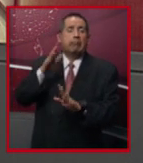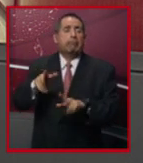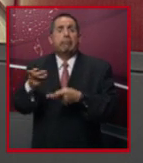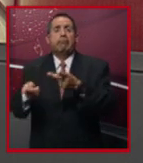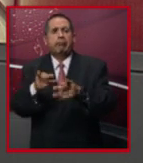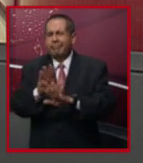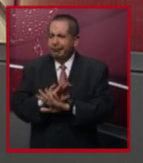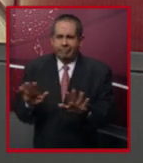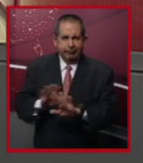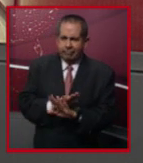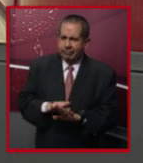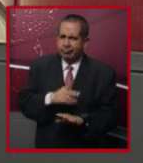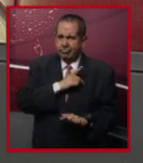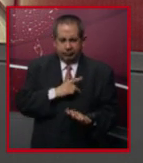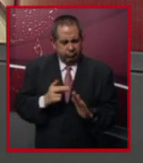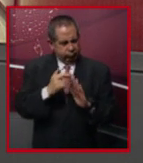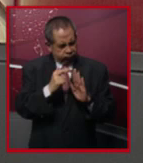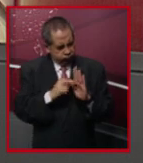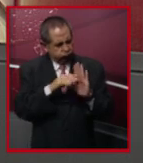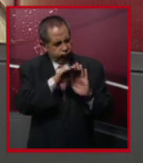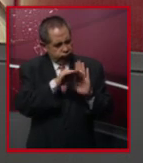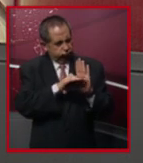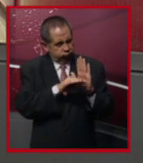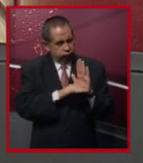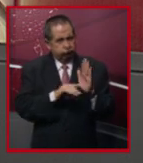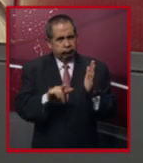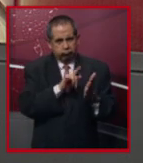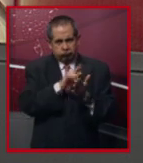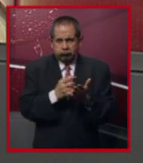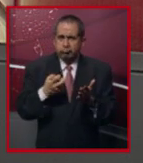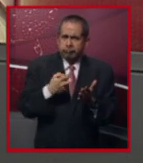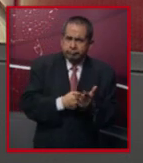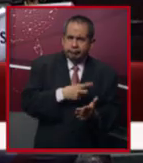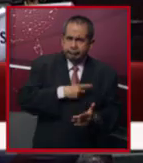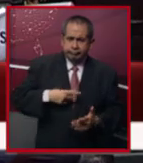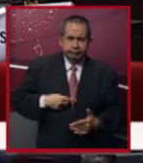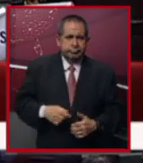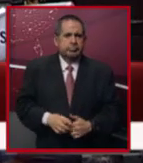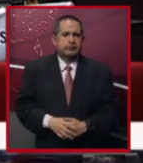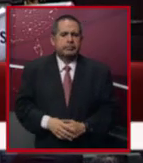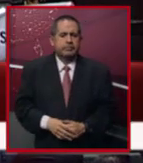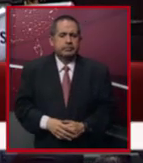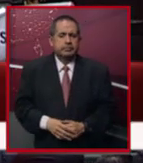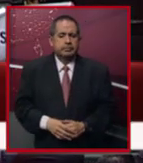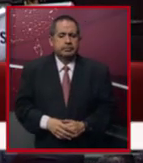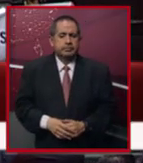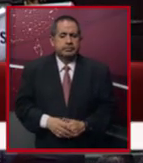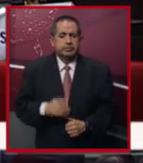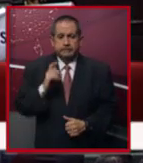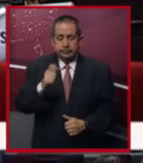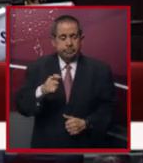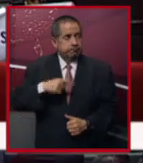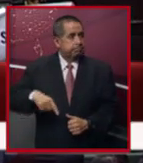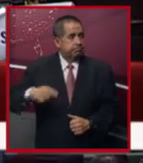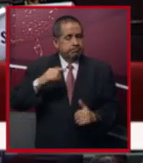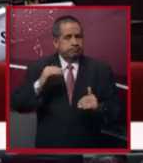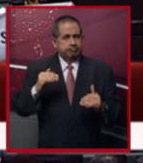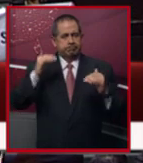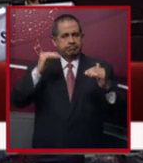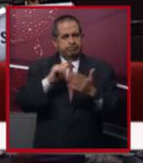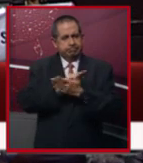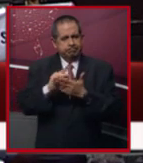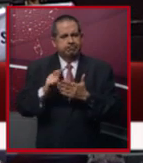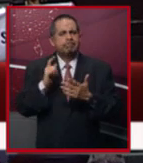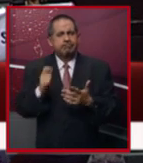dijo debe realizarse con base en las normas establecidas en las leyes. Pero por la salud de esta soberanía,